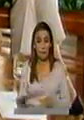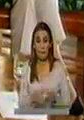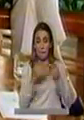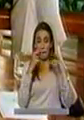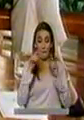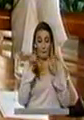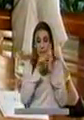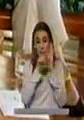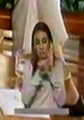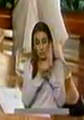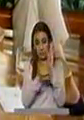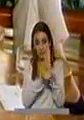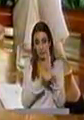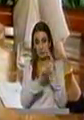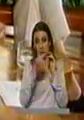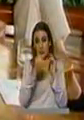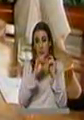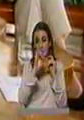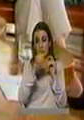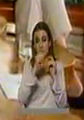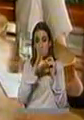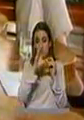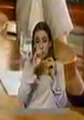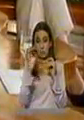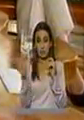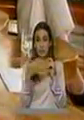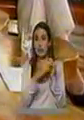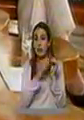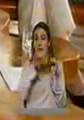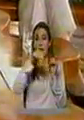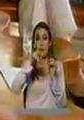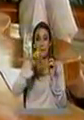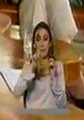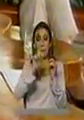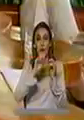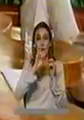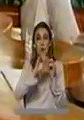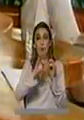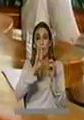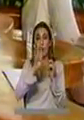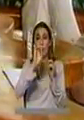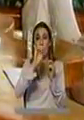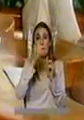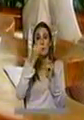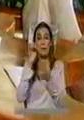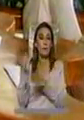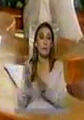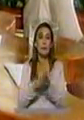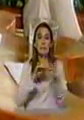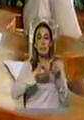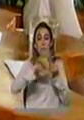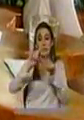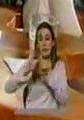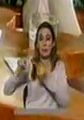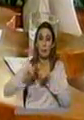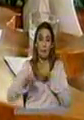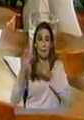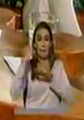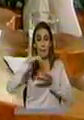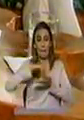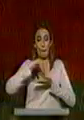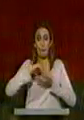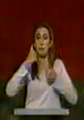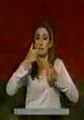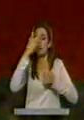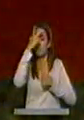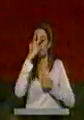tienen el Swiss Hotel, tienen el Mercure y tienen el Ibis. O sea, de las 3 categorías van a replicarlo. Son muy buenos hoteles, ¿no? Muy